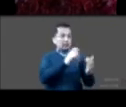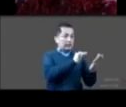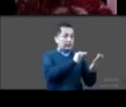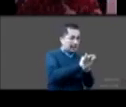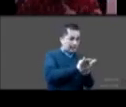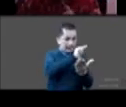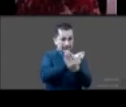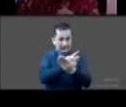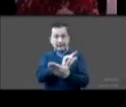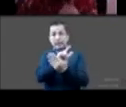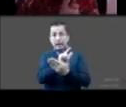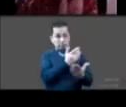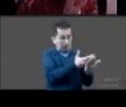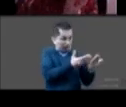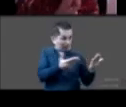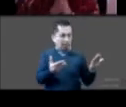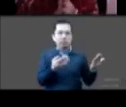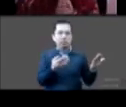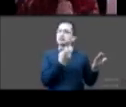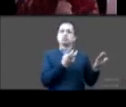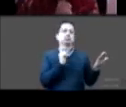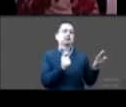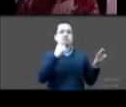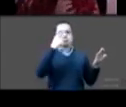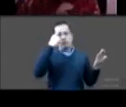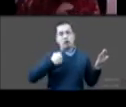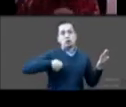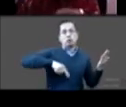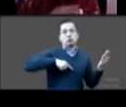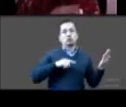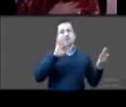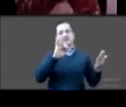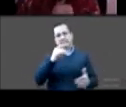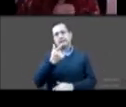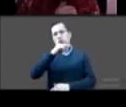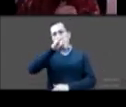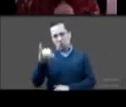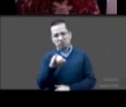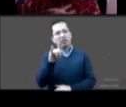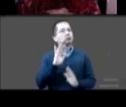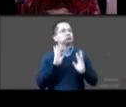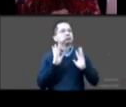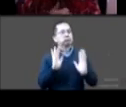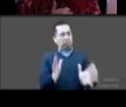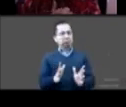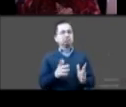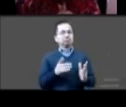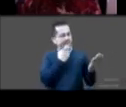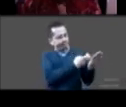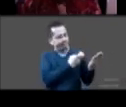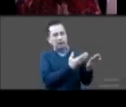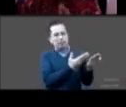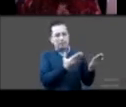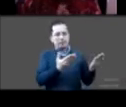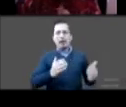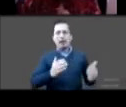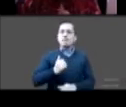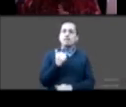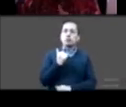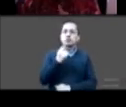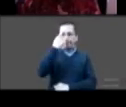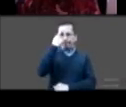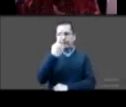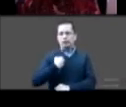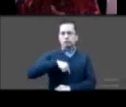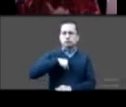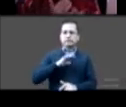la fiscalía, la que sigue, por favor, la fiscalía, ustedes saben, estamos en un proceso de